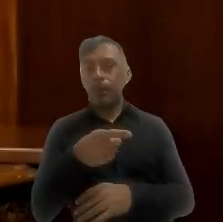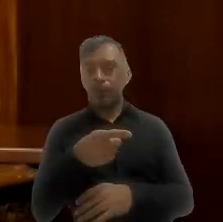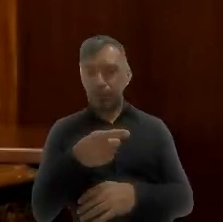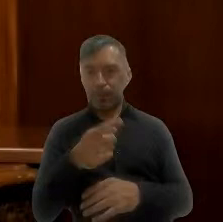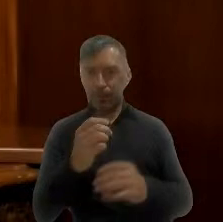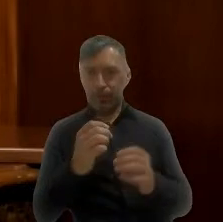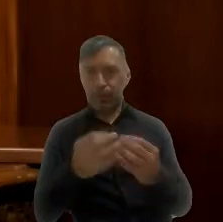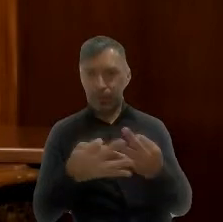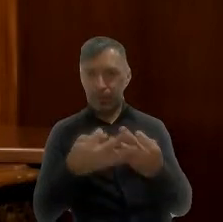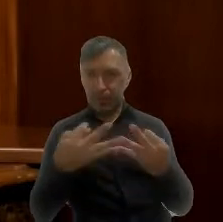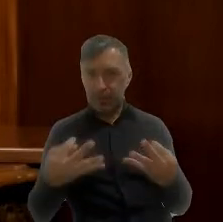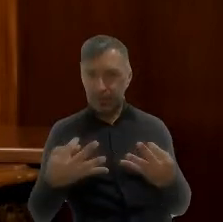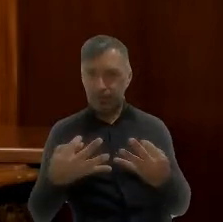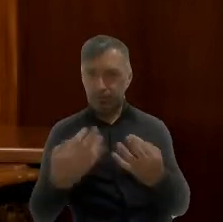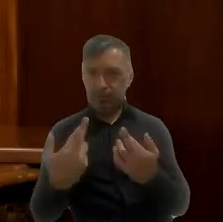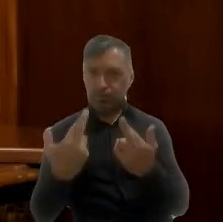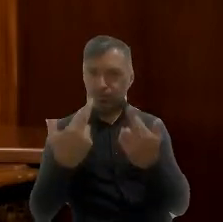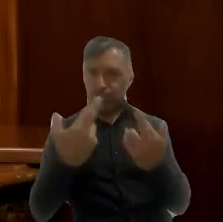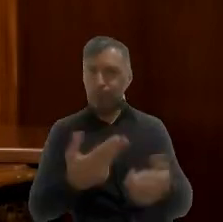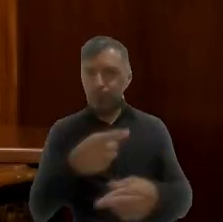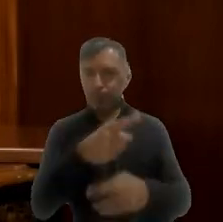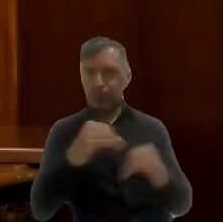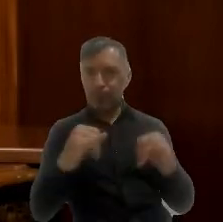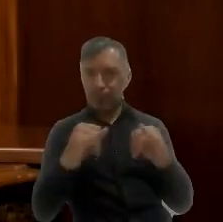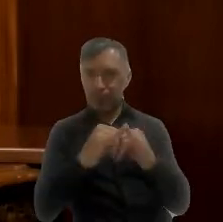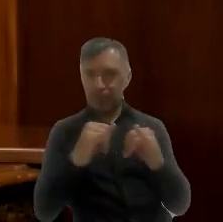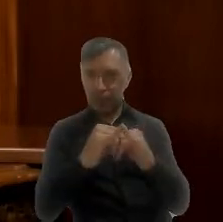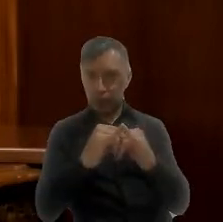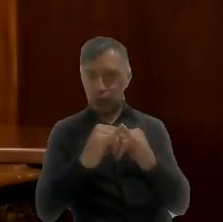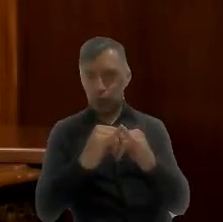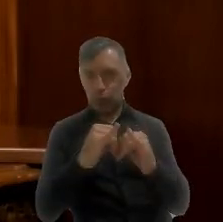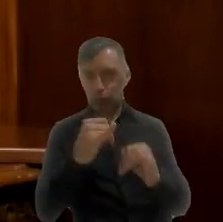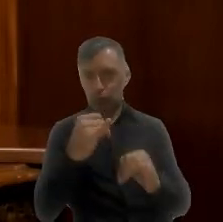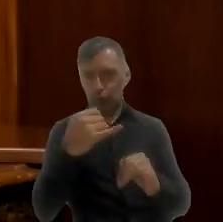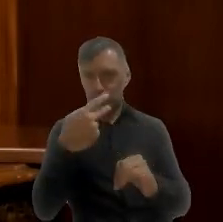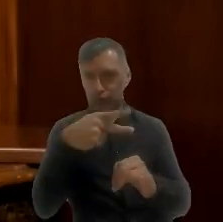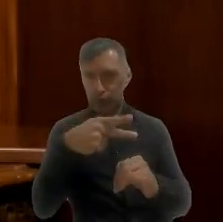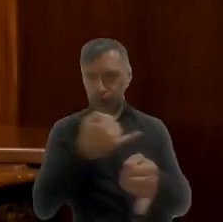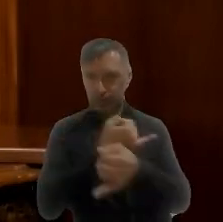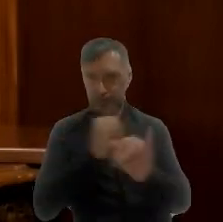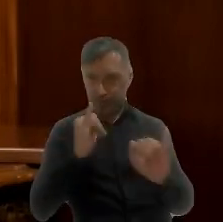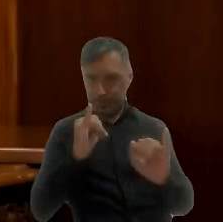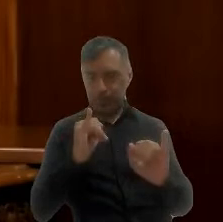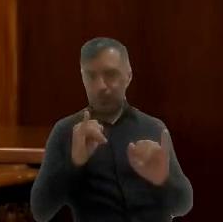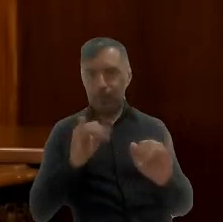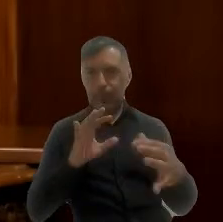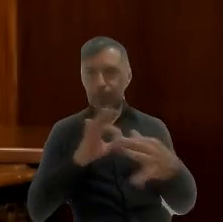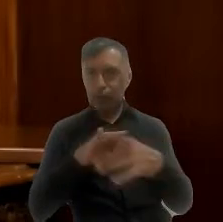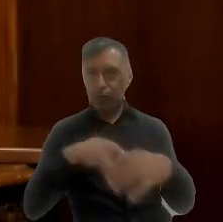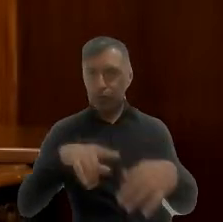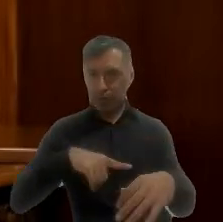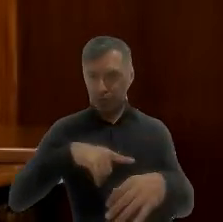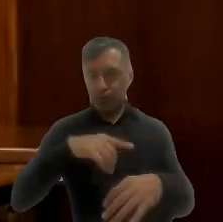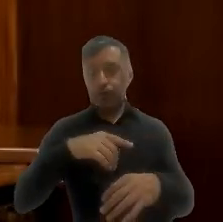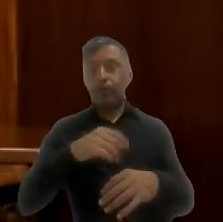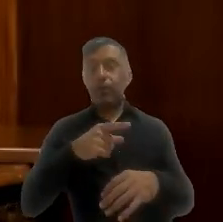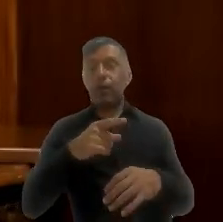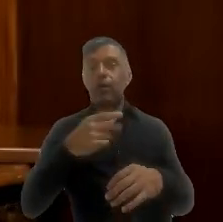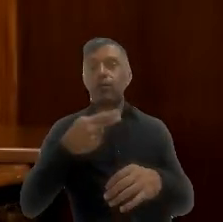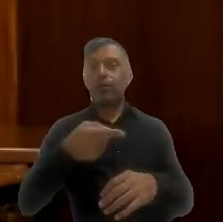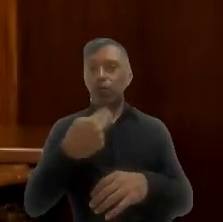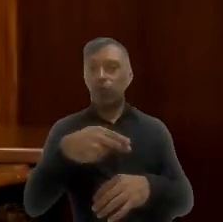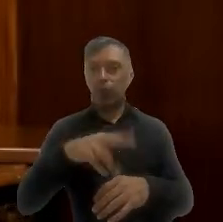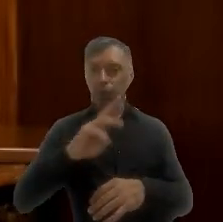en favor del organismo público descentralizado de carácter estatal denominado Universidad Politécnica del Valle de México,